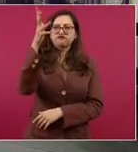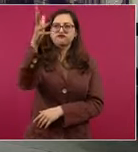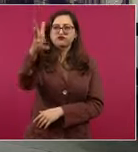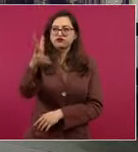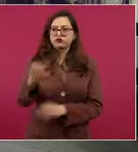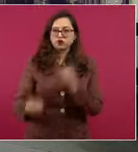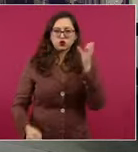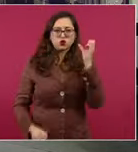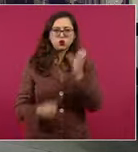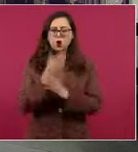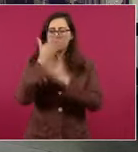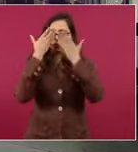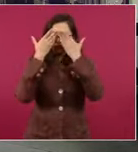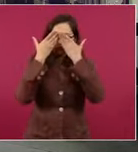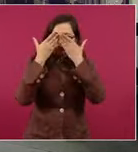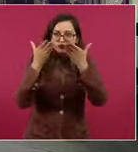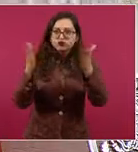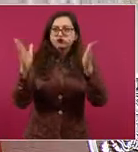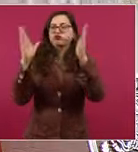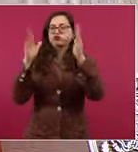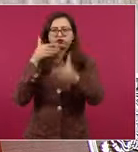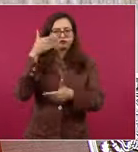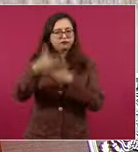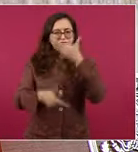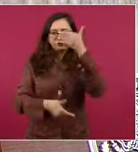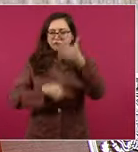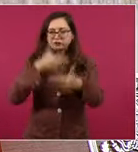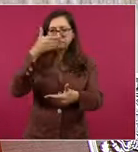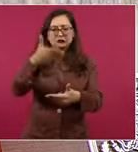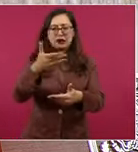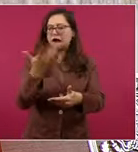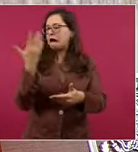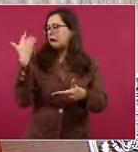lleva ya muchos años en la política